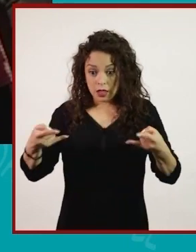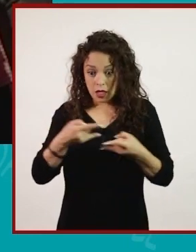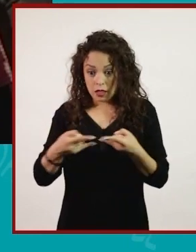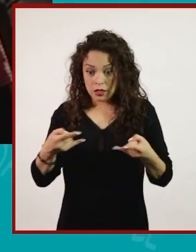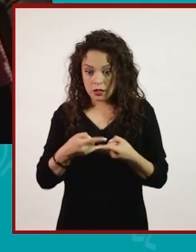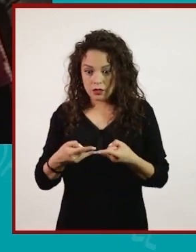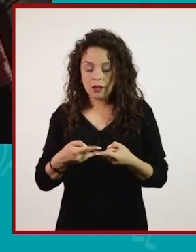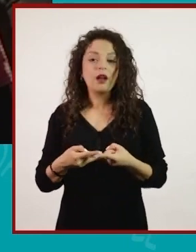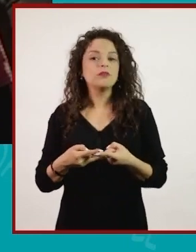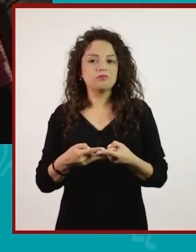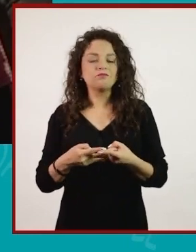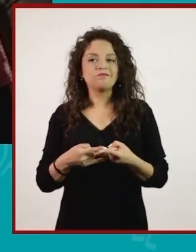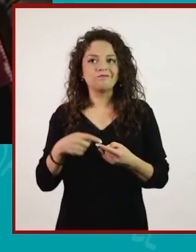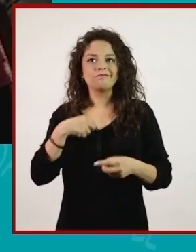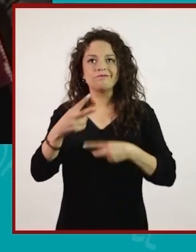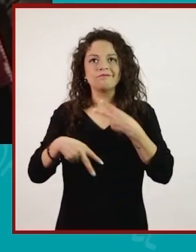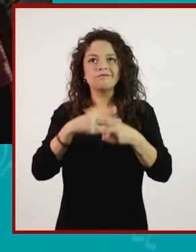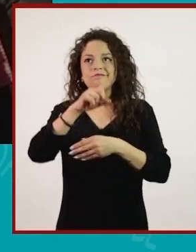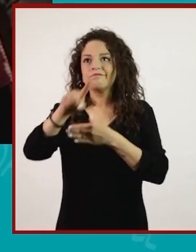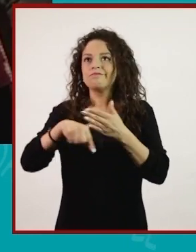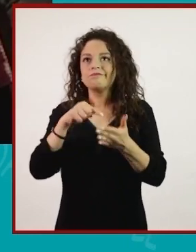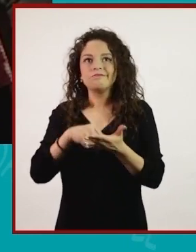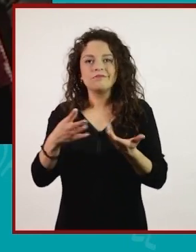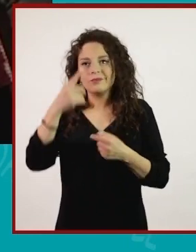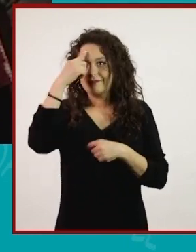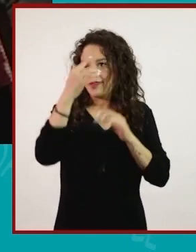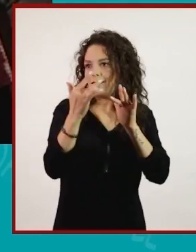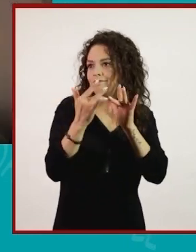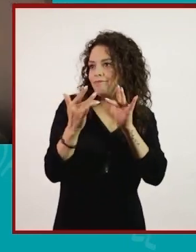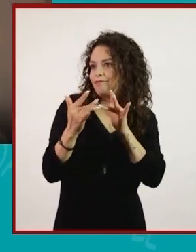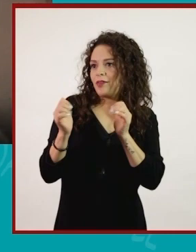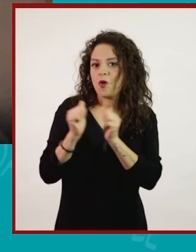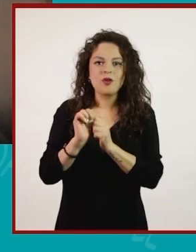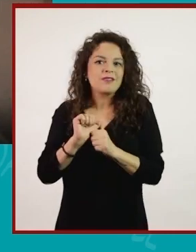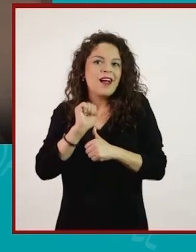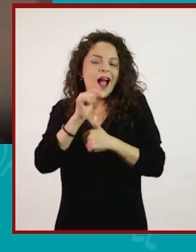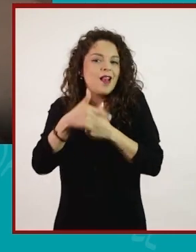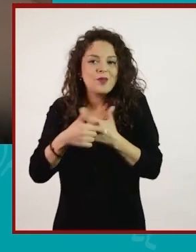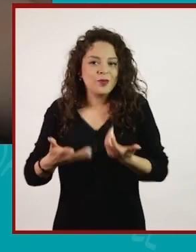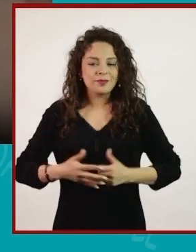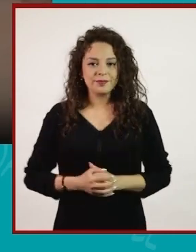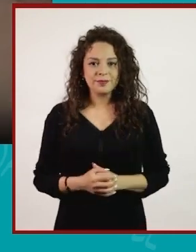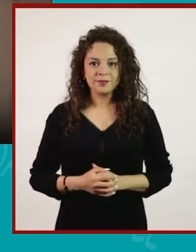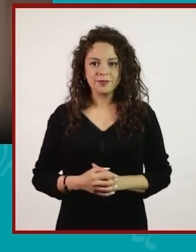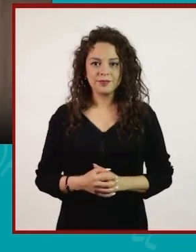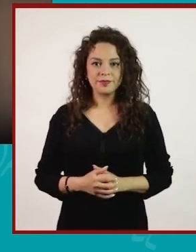de los libros nos transportan a un espacio específico dentro de la biblioteca y en interacción con algo, ¿no?